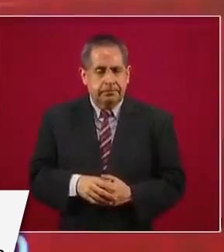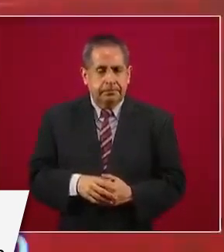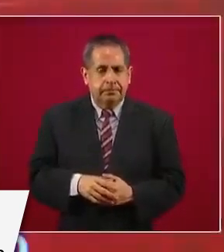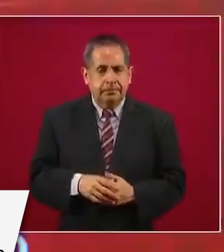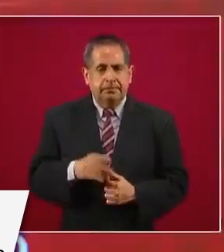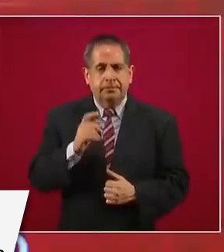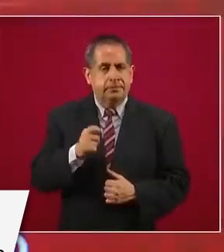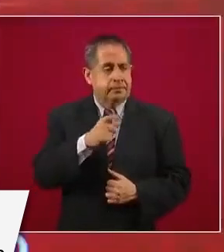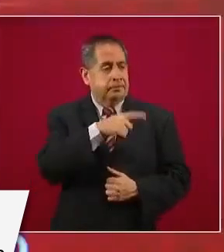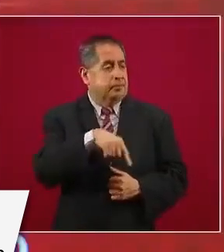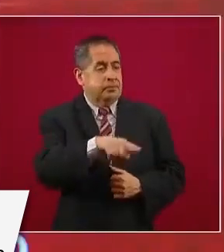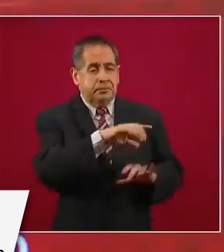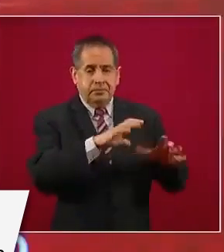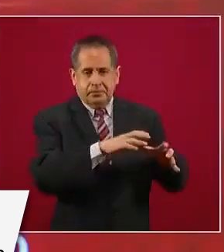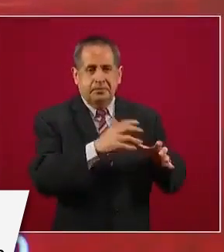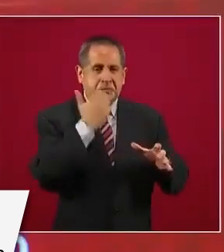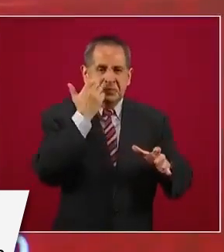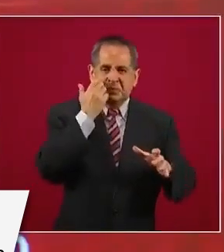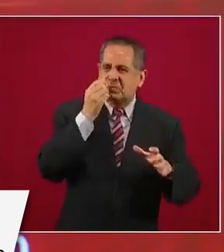el que quieran